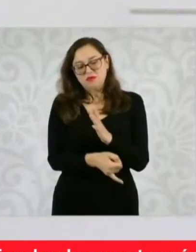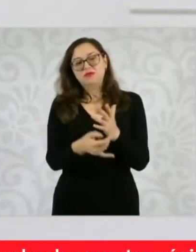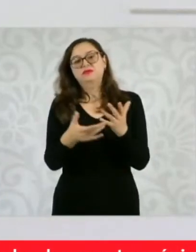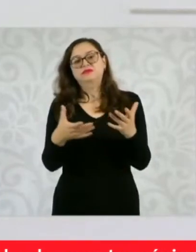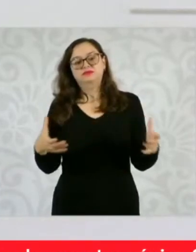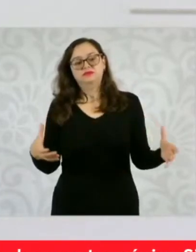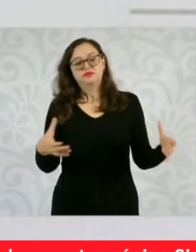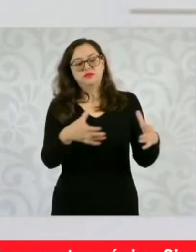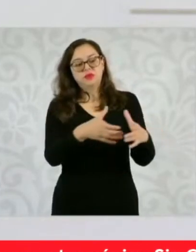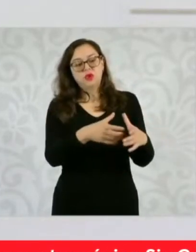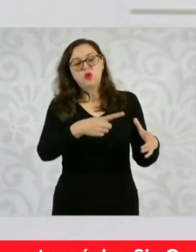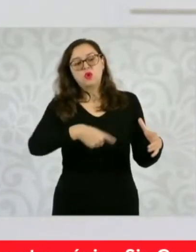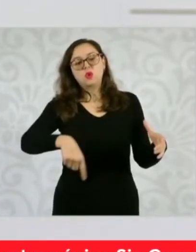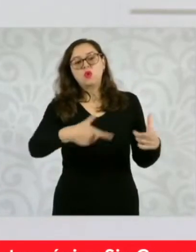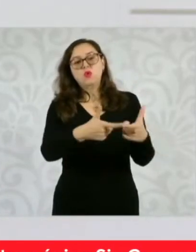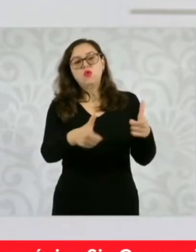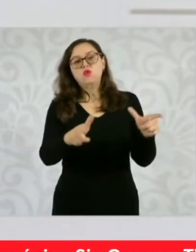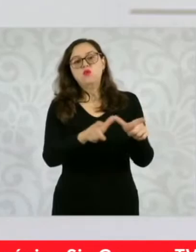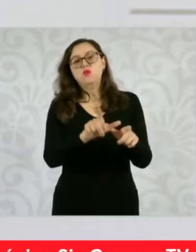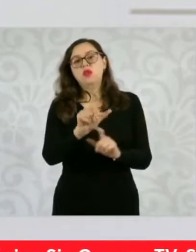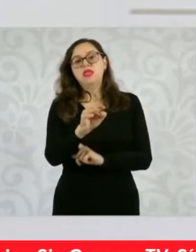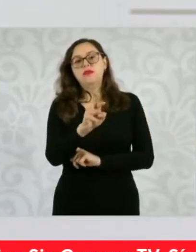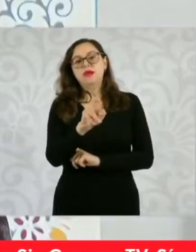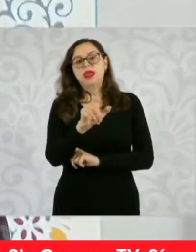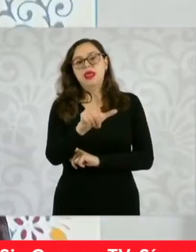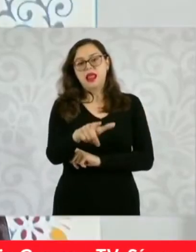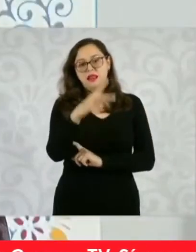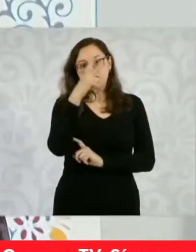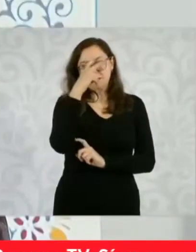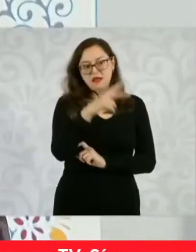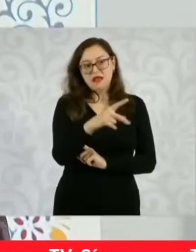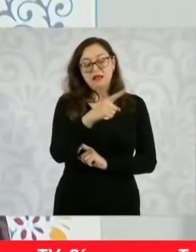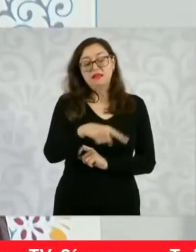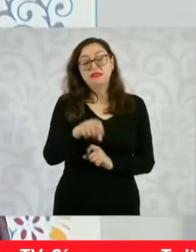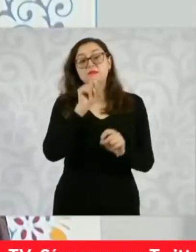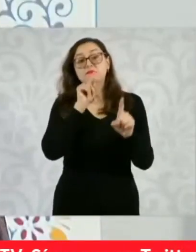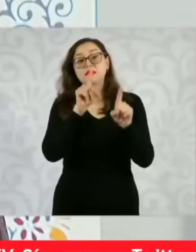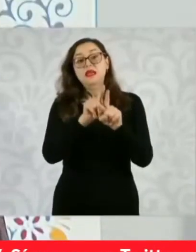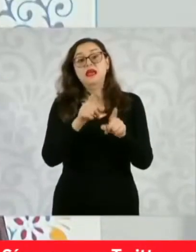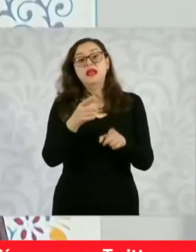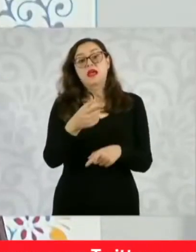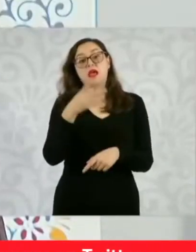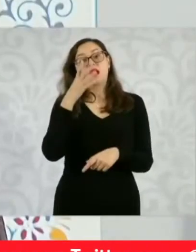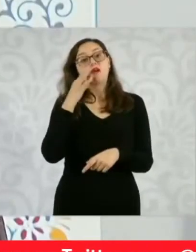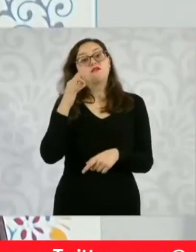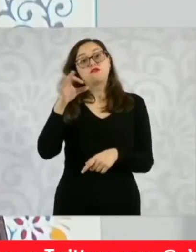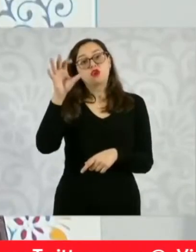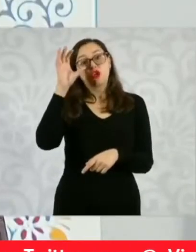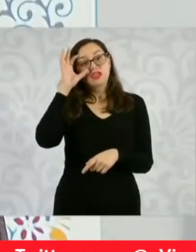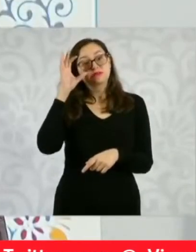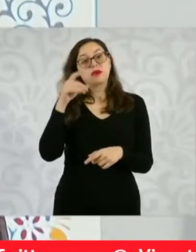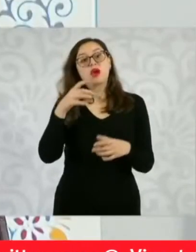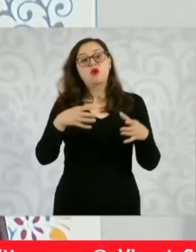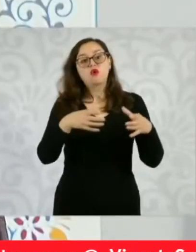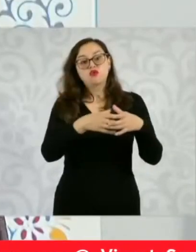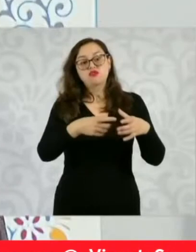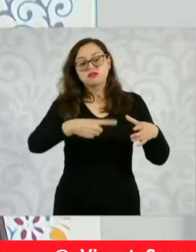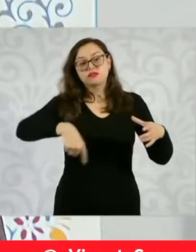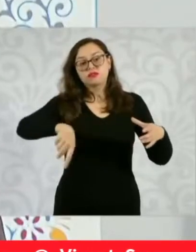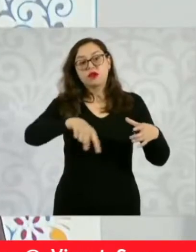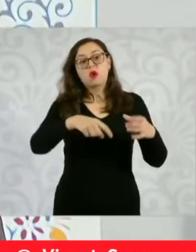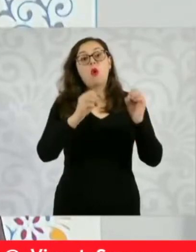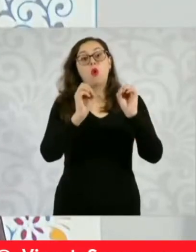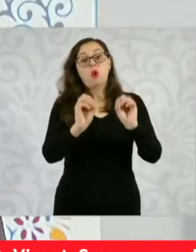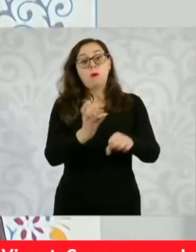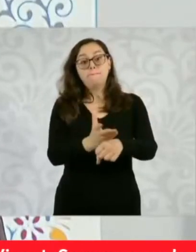Mexicano a ser un referente, los Flores Magón, o el apostolado democrático de don